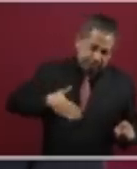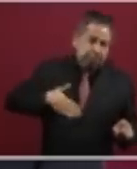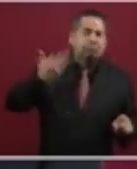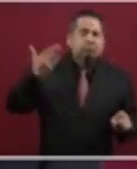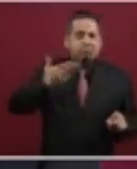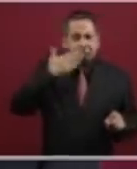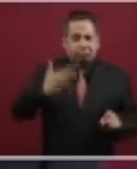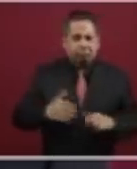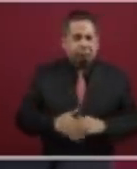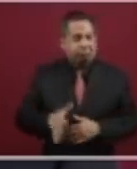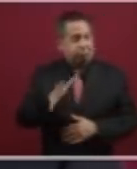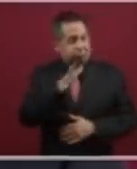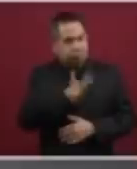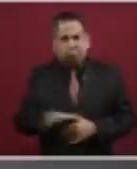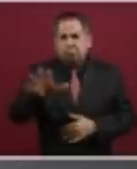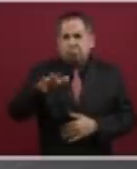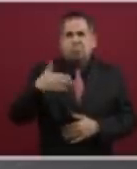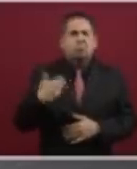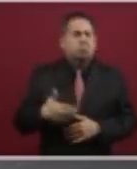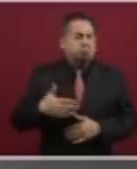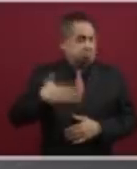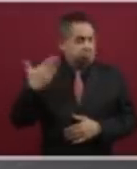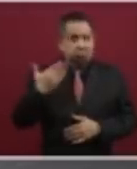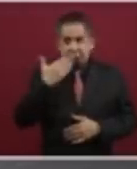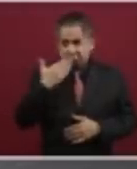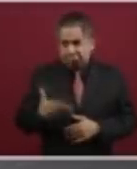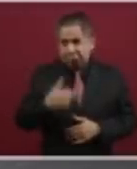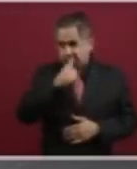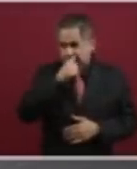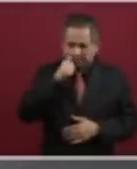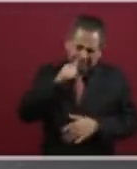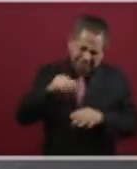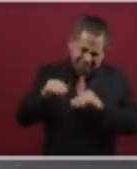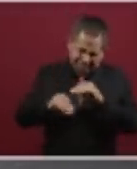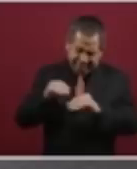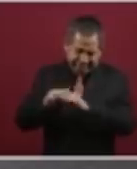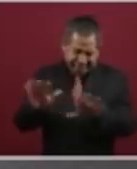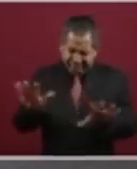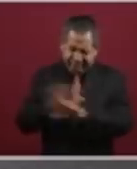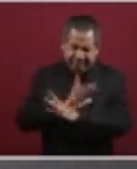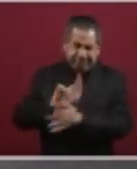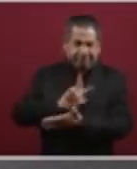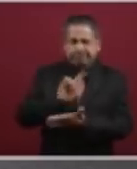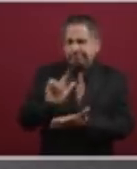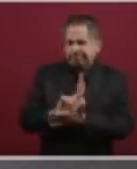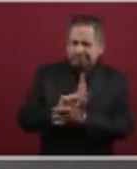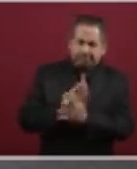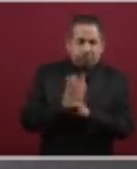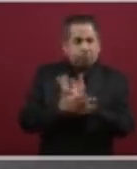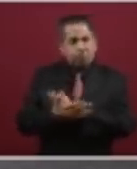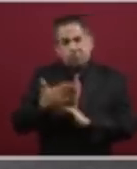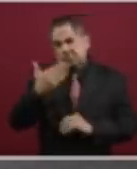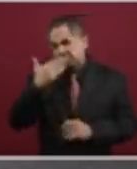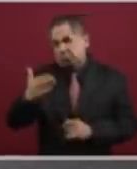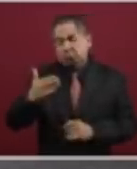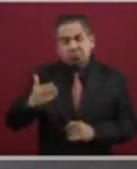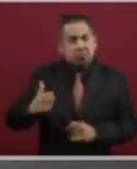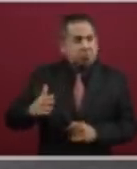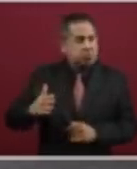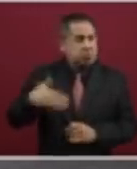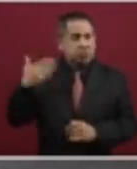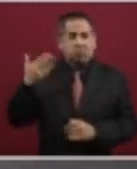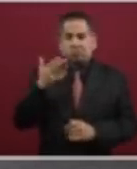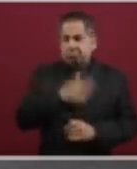una cosa extraordinaria. Es una gran reforma, son de las reformas más importantes